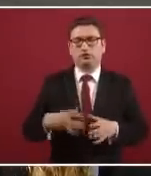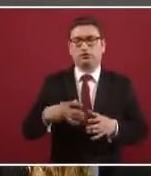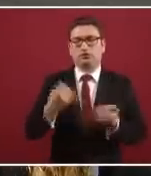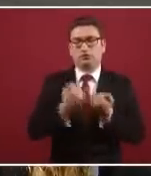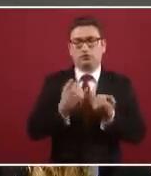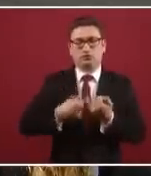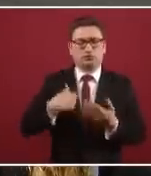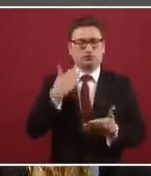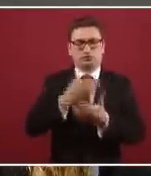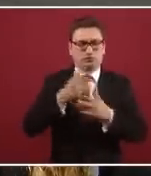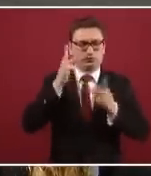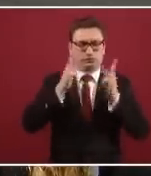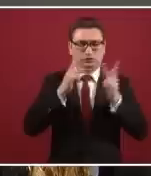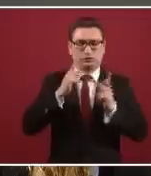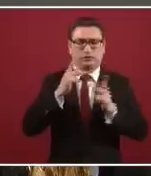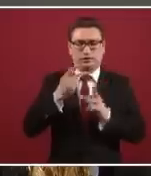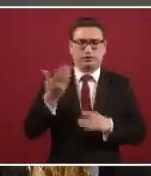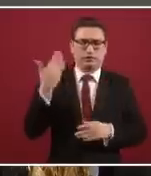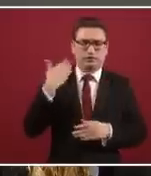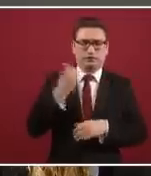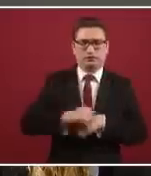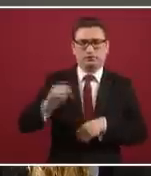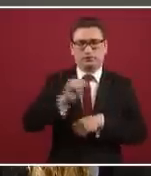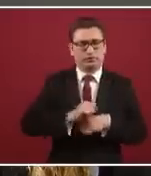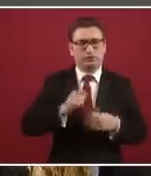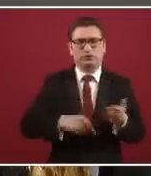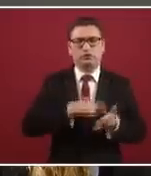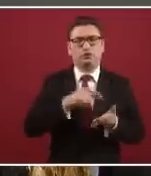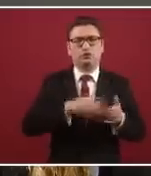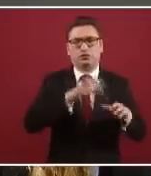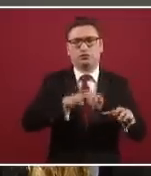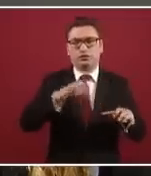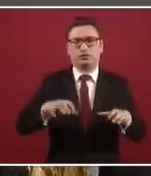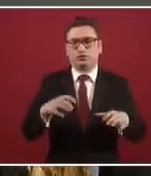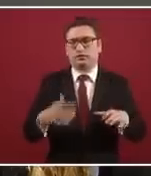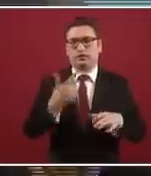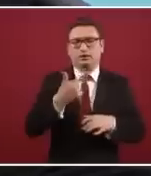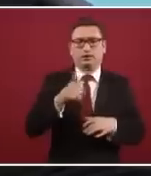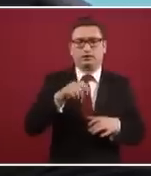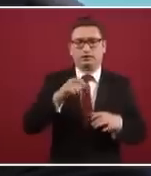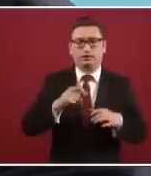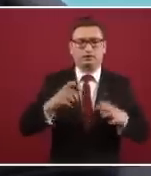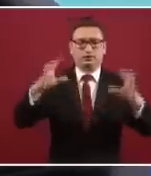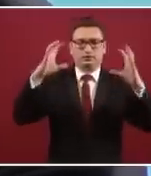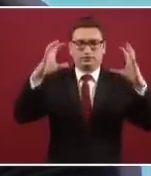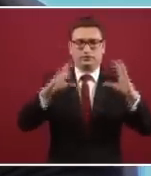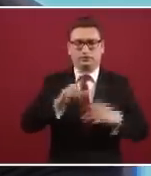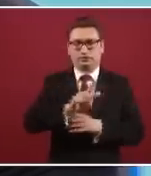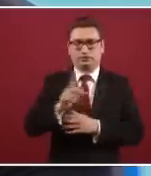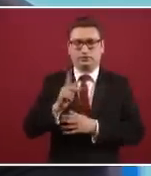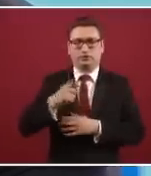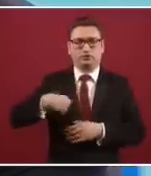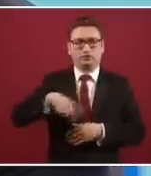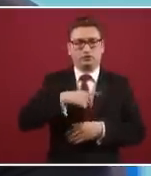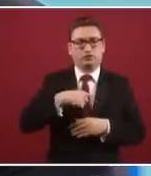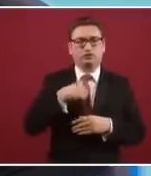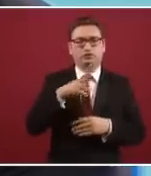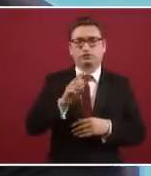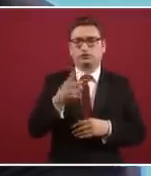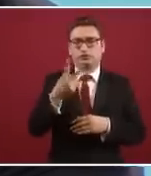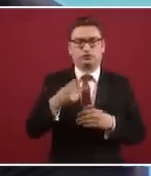semana pasada a estaciones que expenden gas LP, fuimos a verificar 32 en el